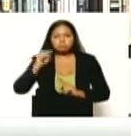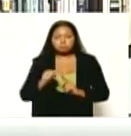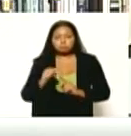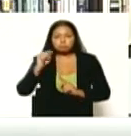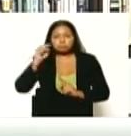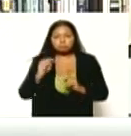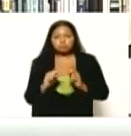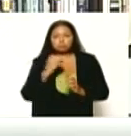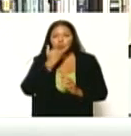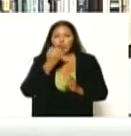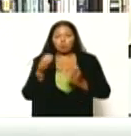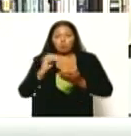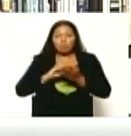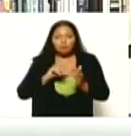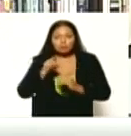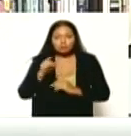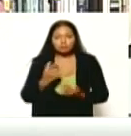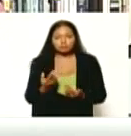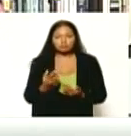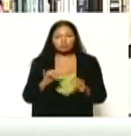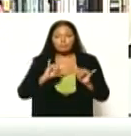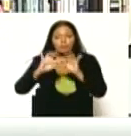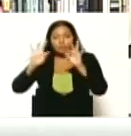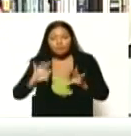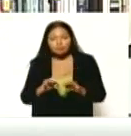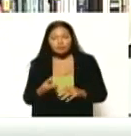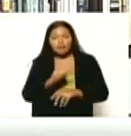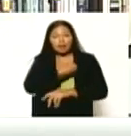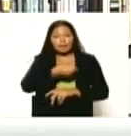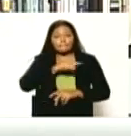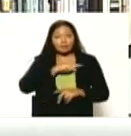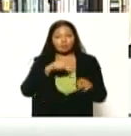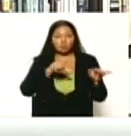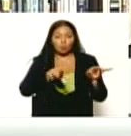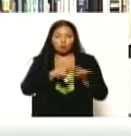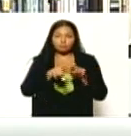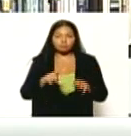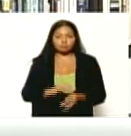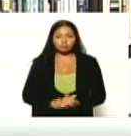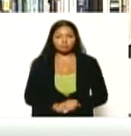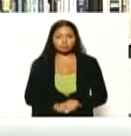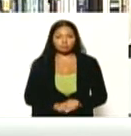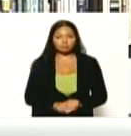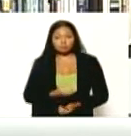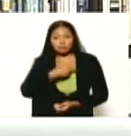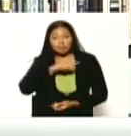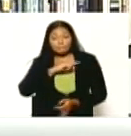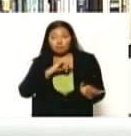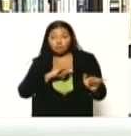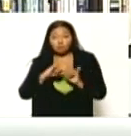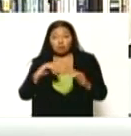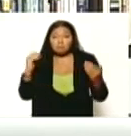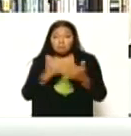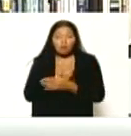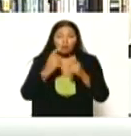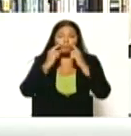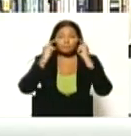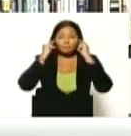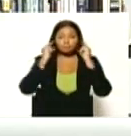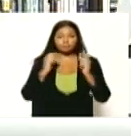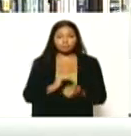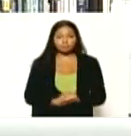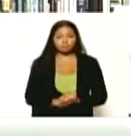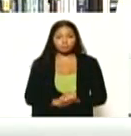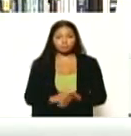baja. Lo mismo está pasando en España. ¿Ah? Eliminaron la mascarilla